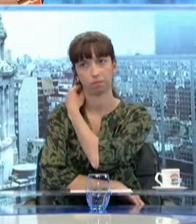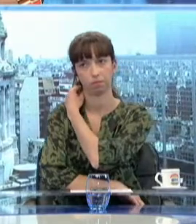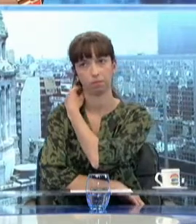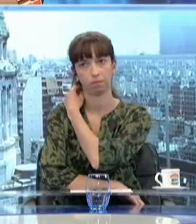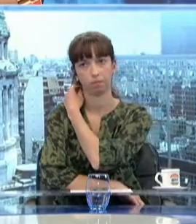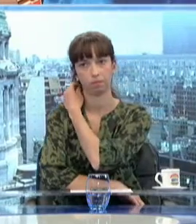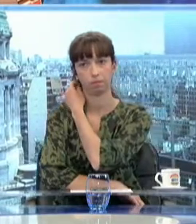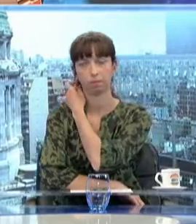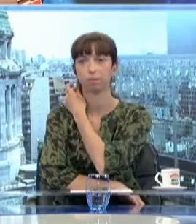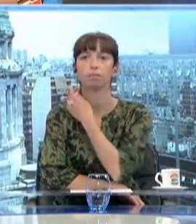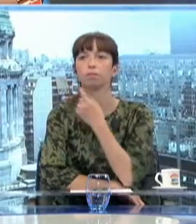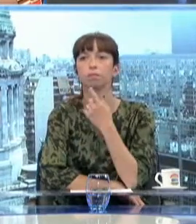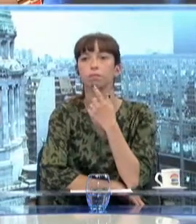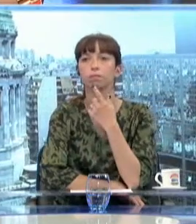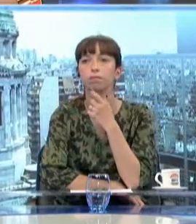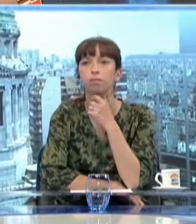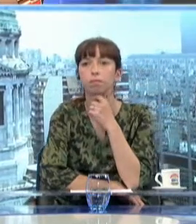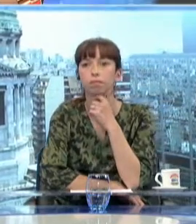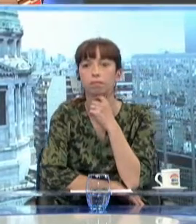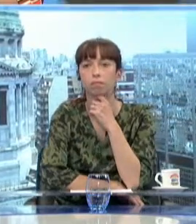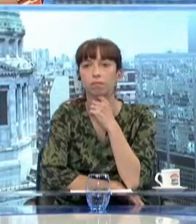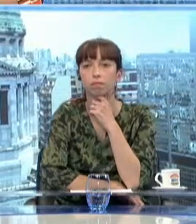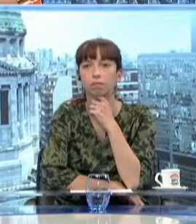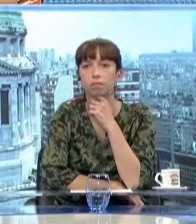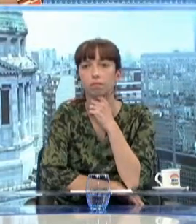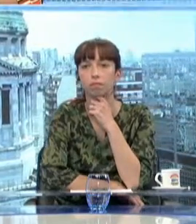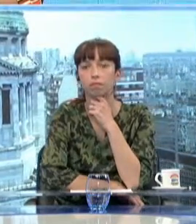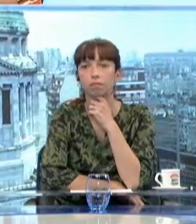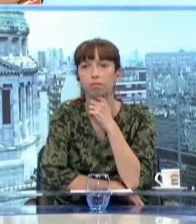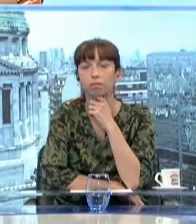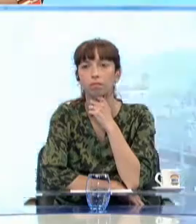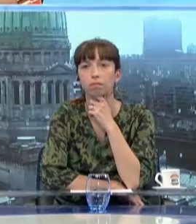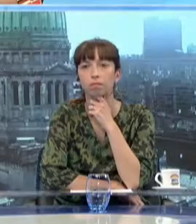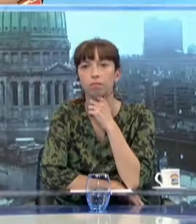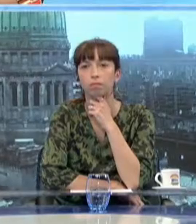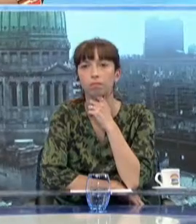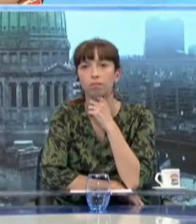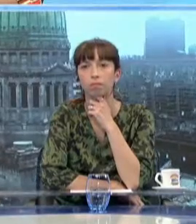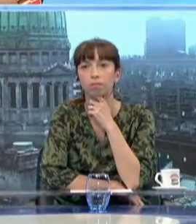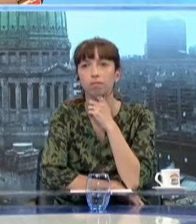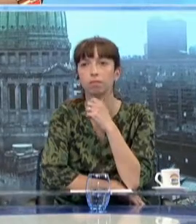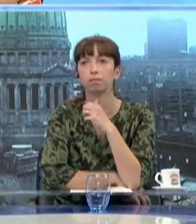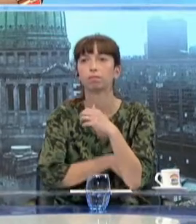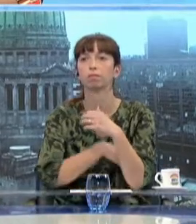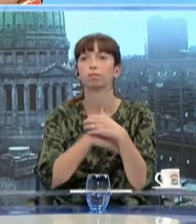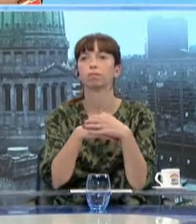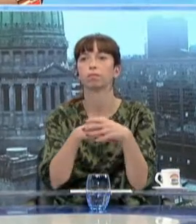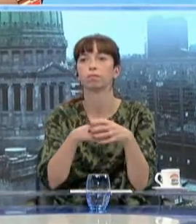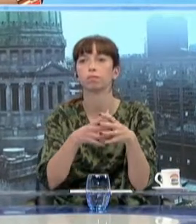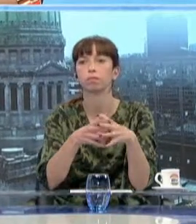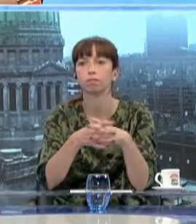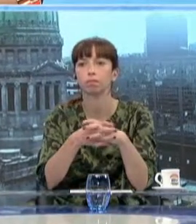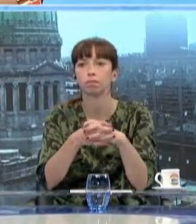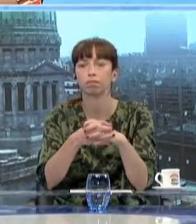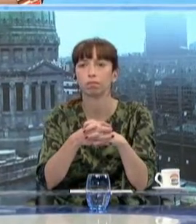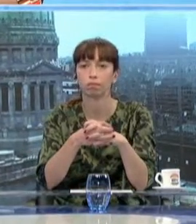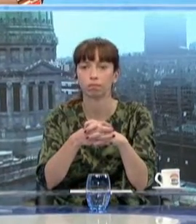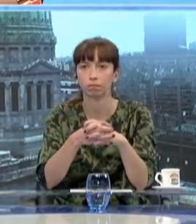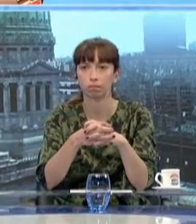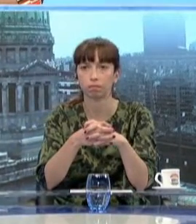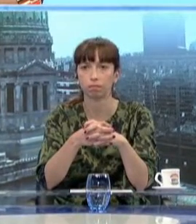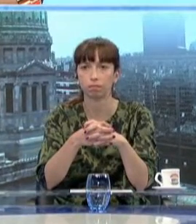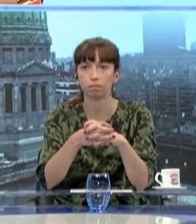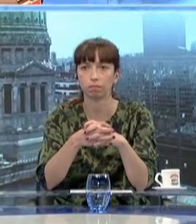espirales inflacionarias, así que yo compartí fundamentalmente, más allá de los detalles, yo comparto